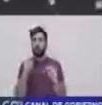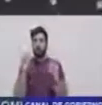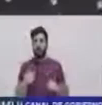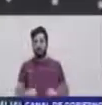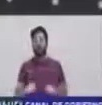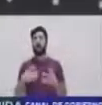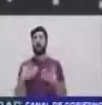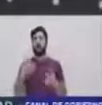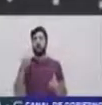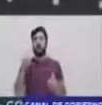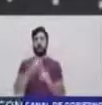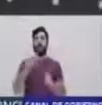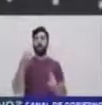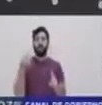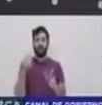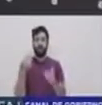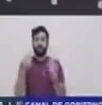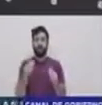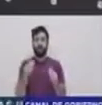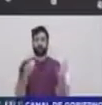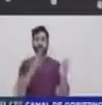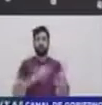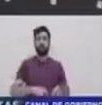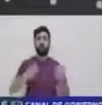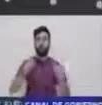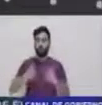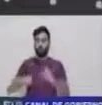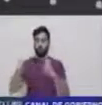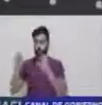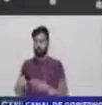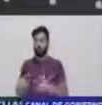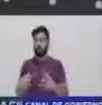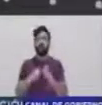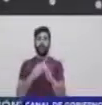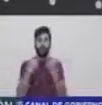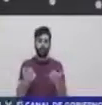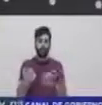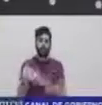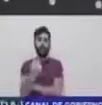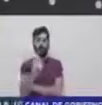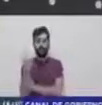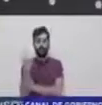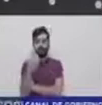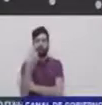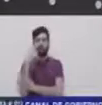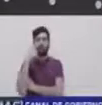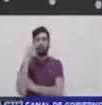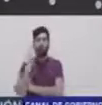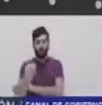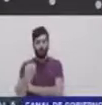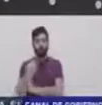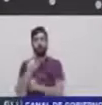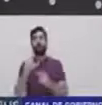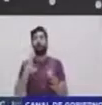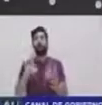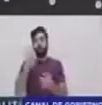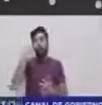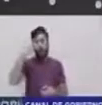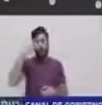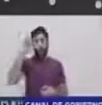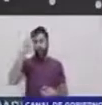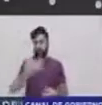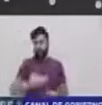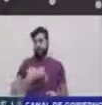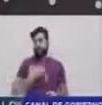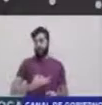las cuales se pueden llegar a afectar a muchas personas, ¿verdad? Entonces es muy importante tener en cuenta y guardar